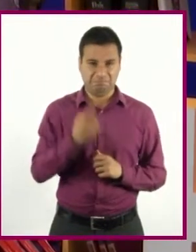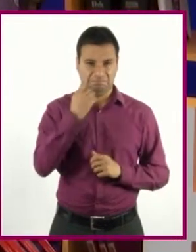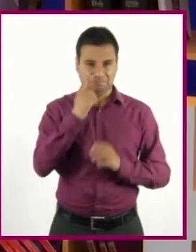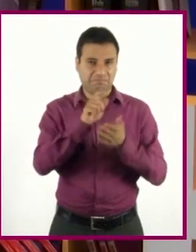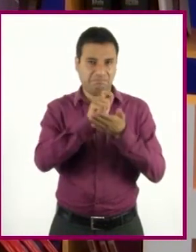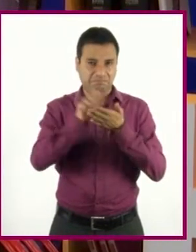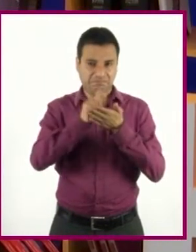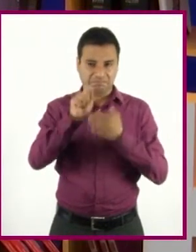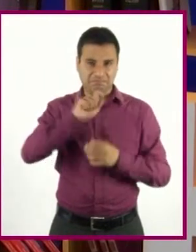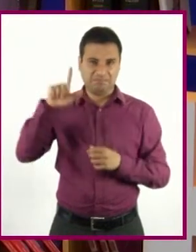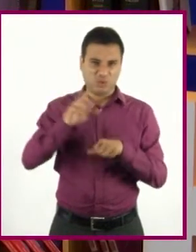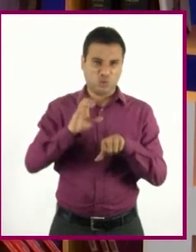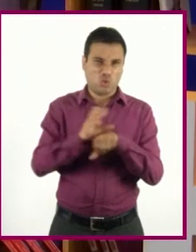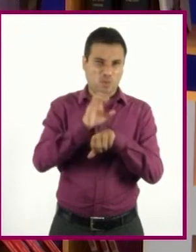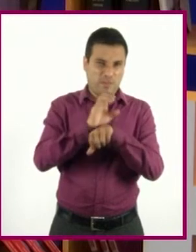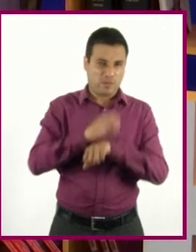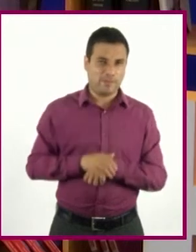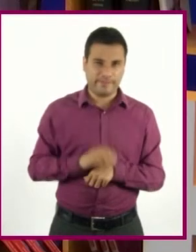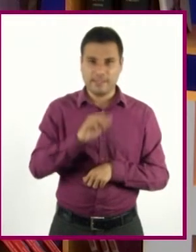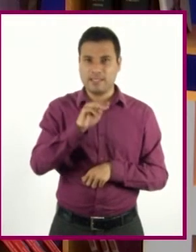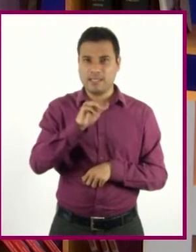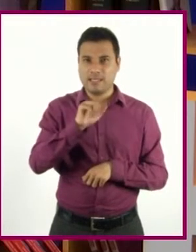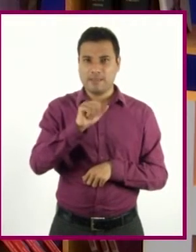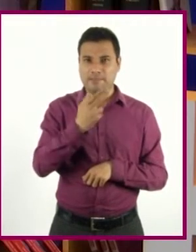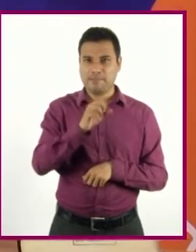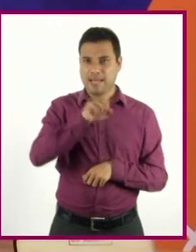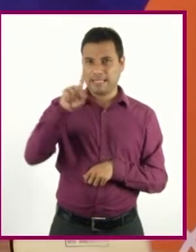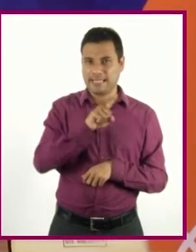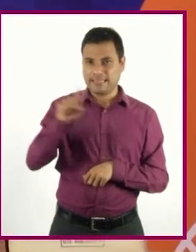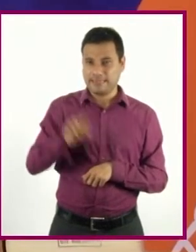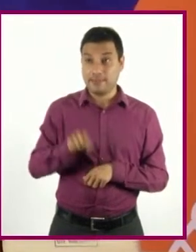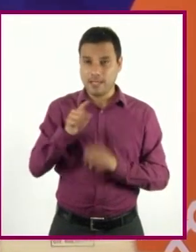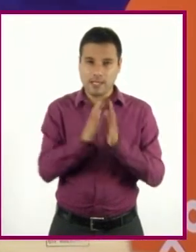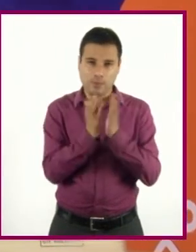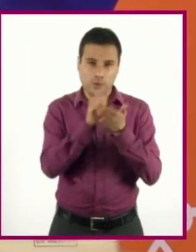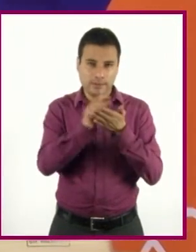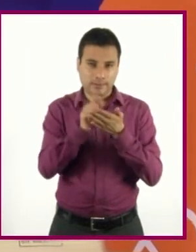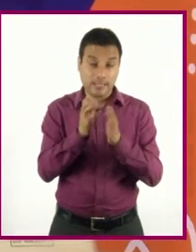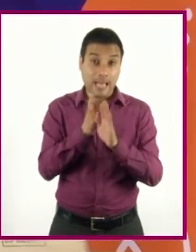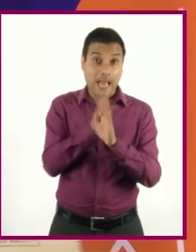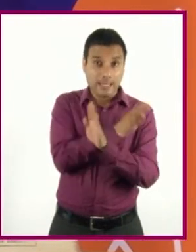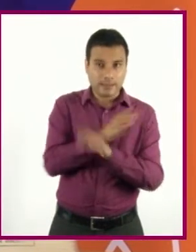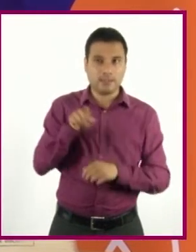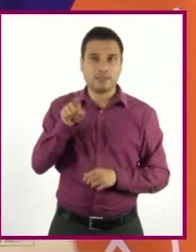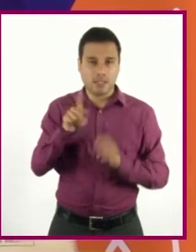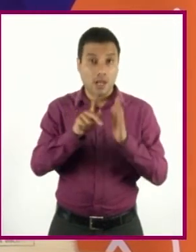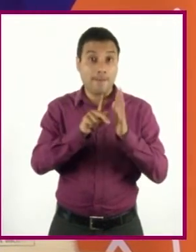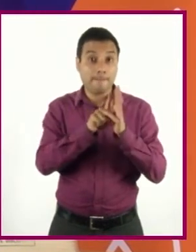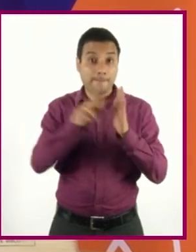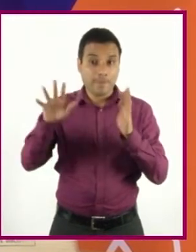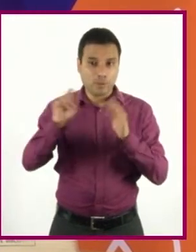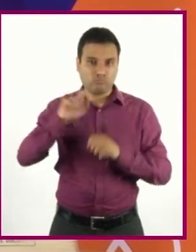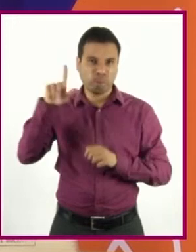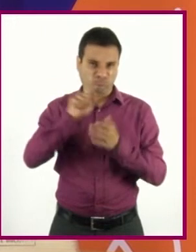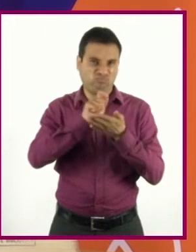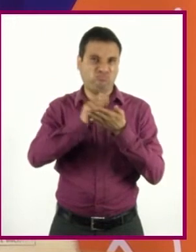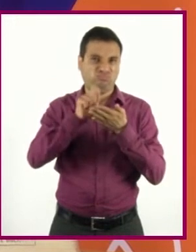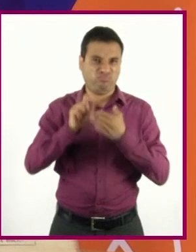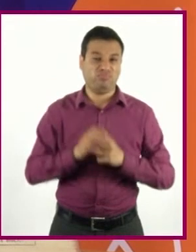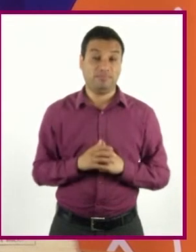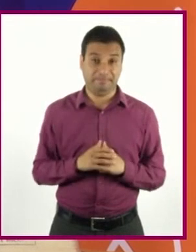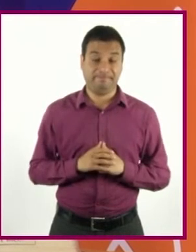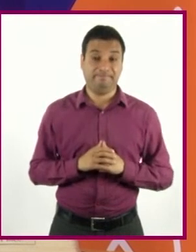colombiano Gabriel García Márquez, antes de ser novelista, era un periodista con gran